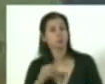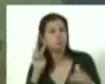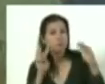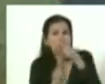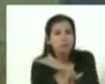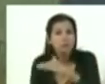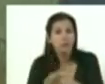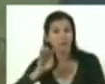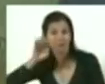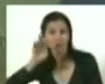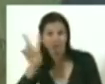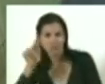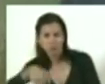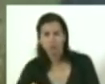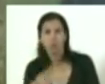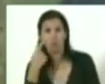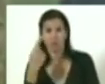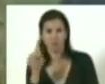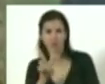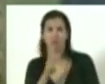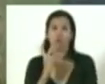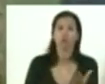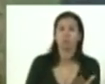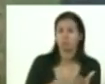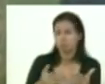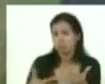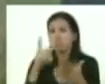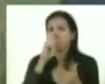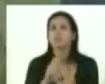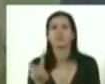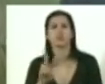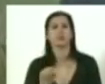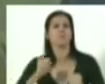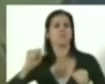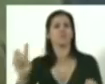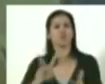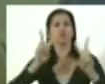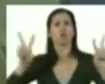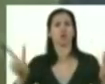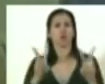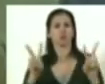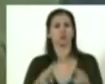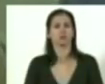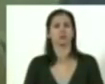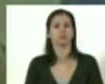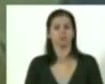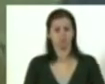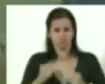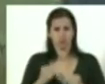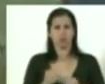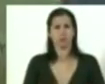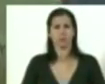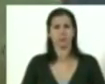pie, la vemos victoriosa. Hoy vemos a Venezuela